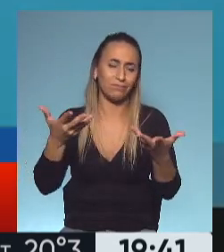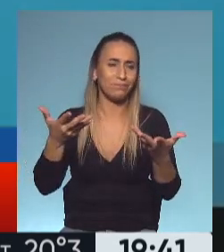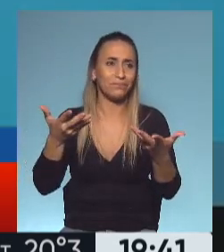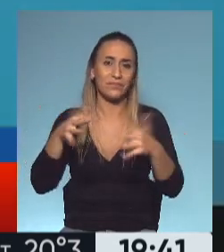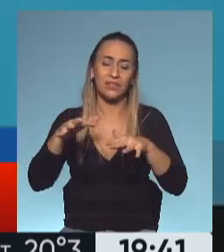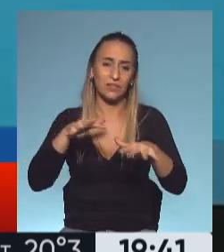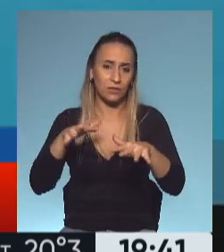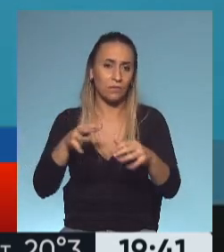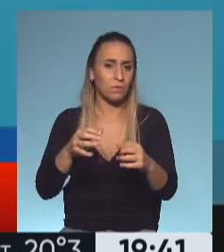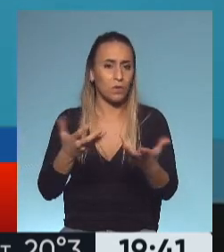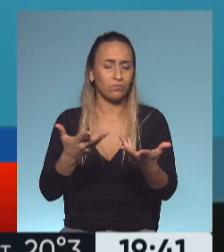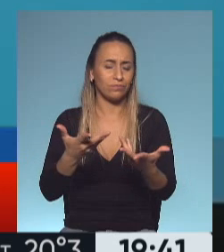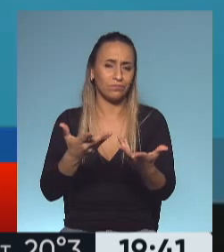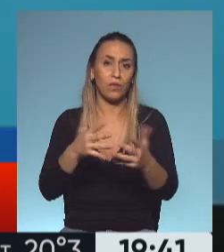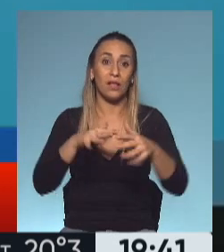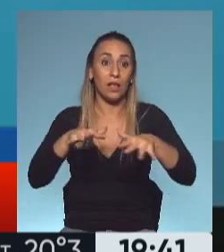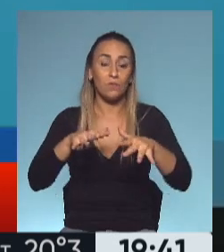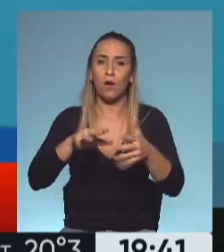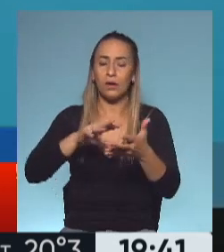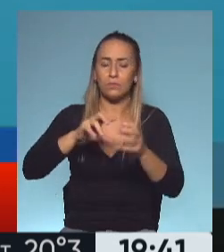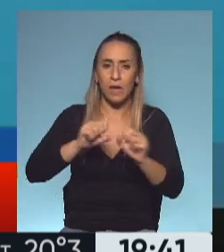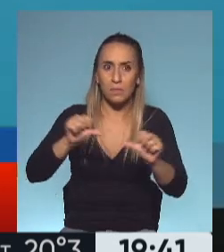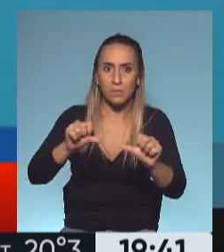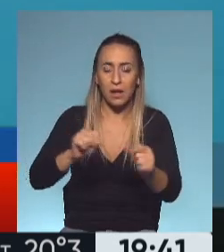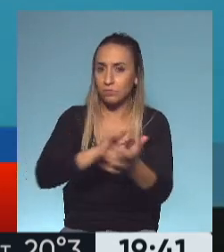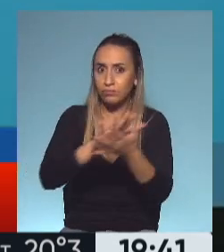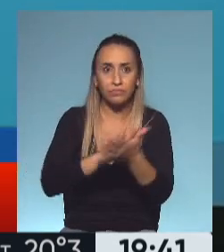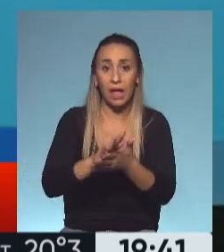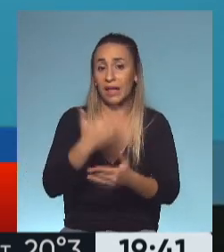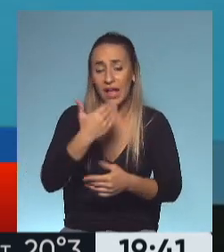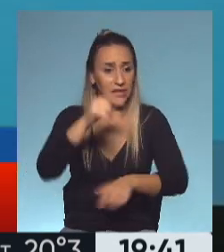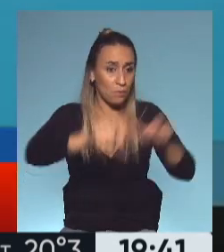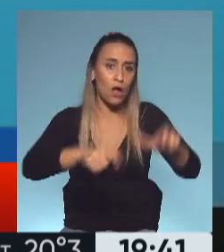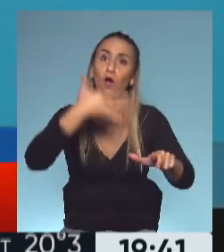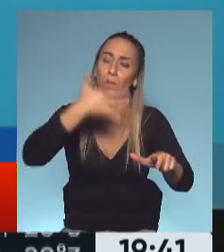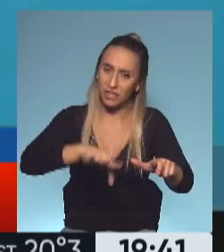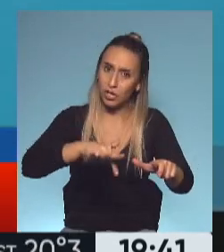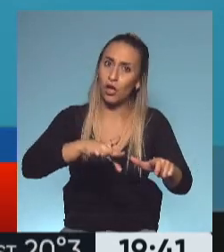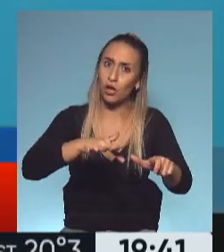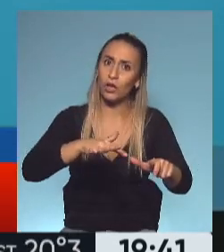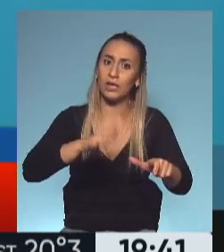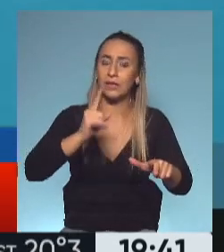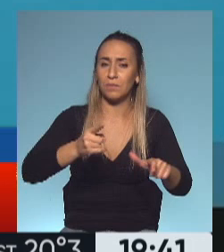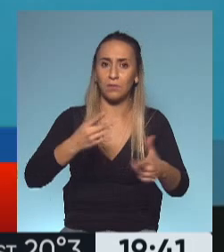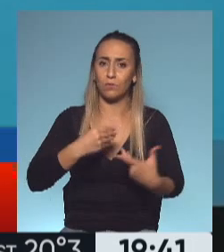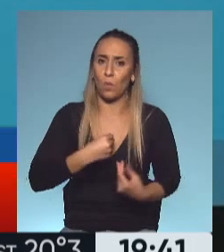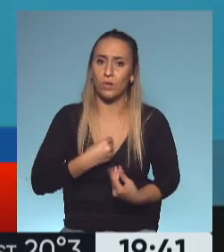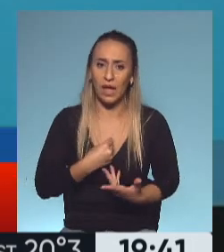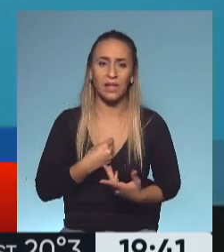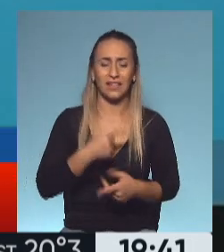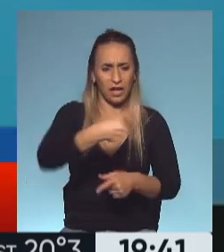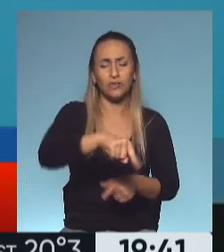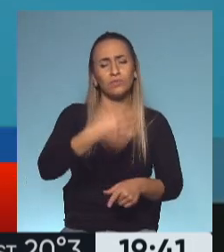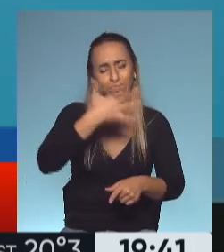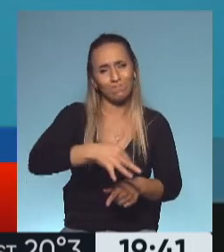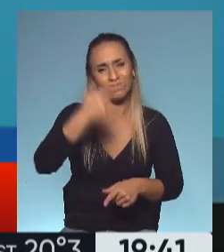inmensa muestra de solidaridad, de conciencia personal. Muchos que han comprendido que no se trata de salvarse cada